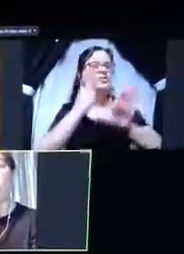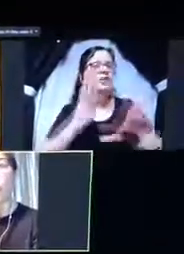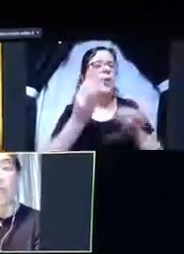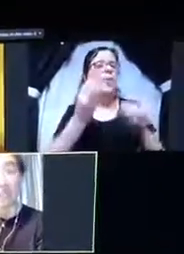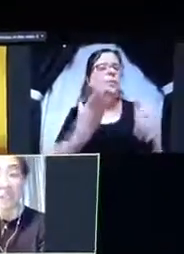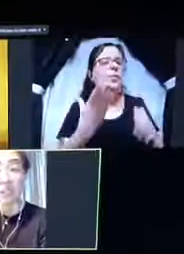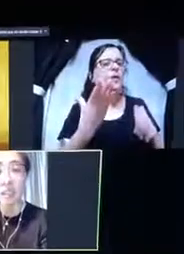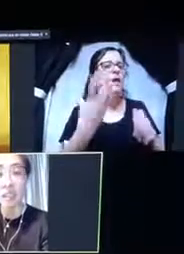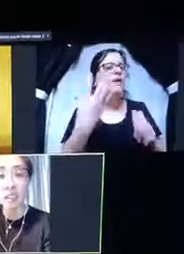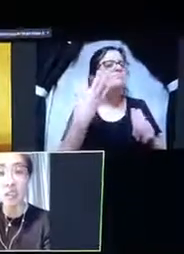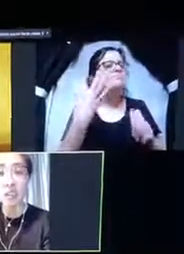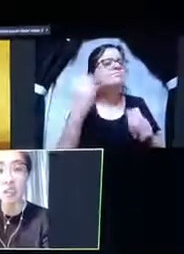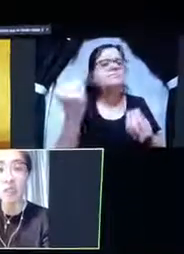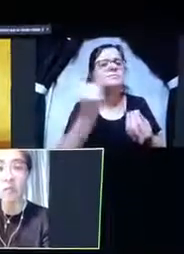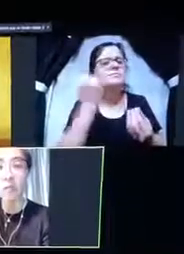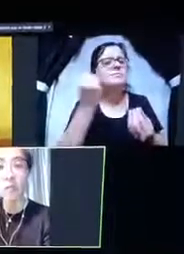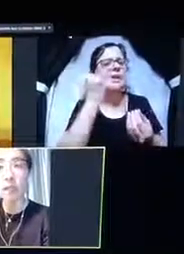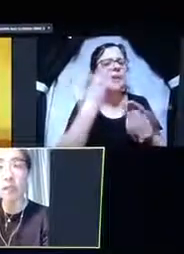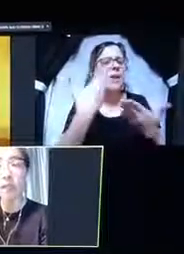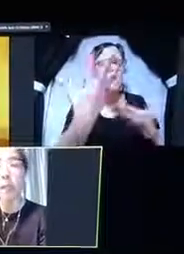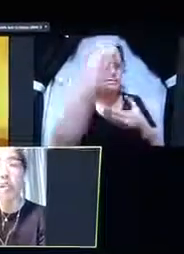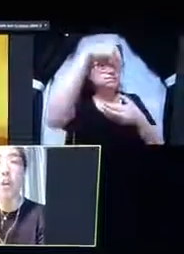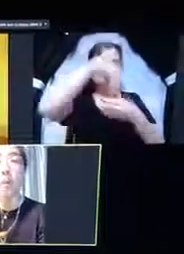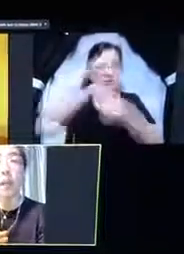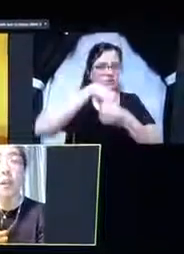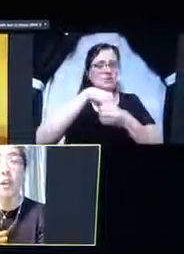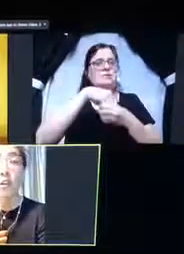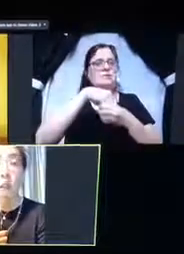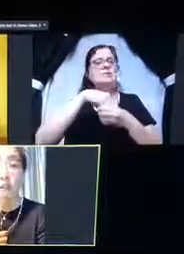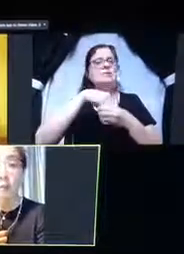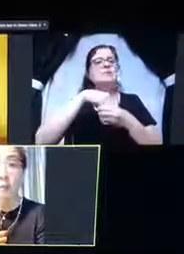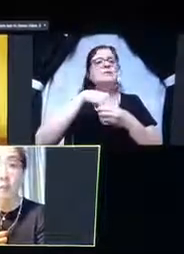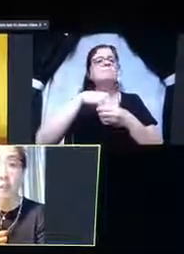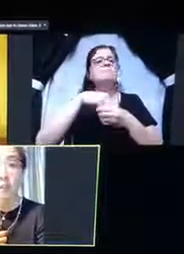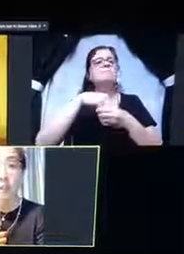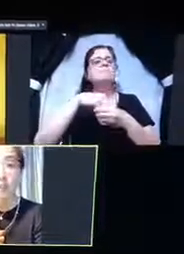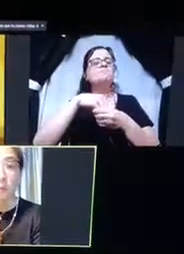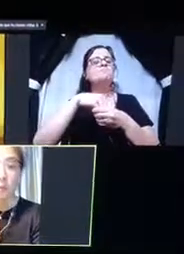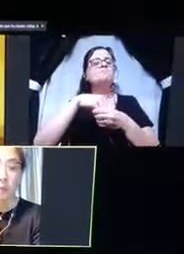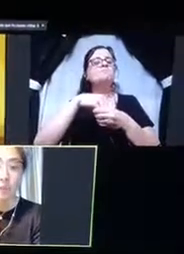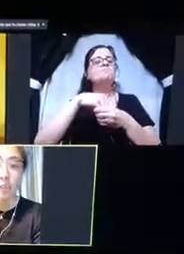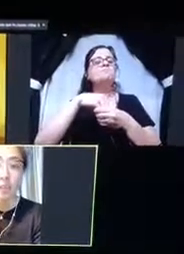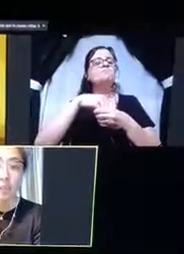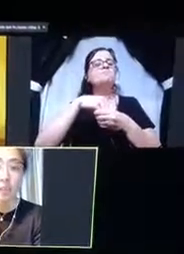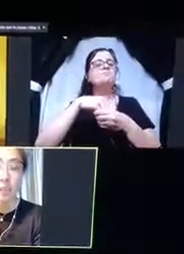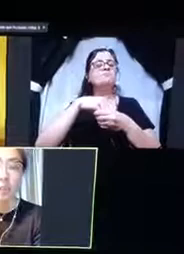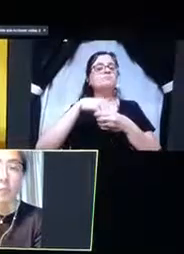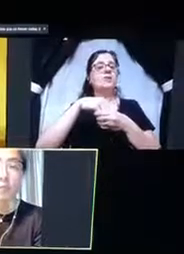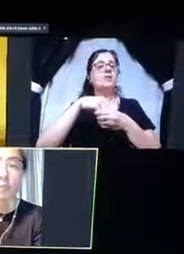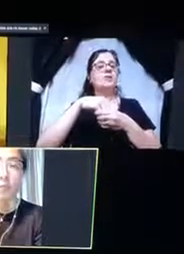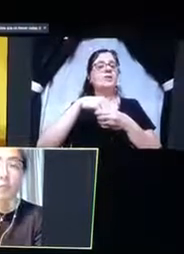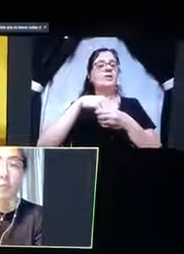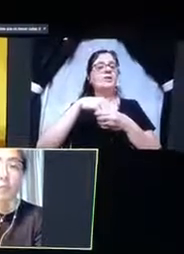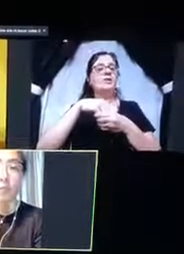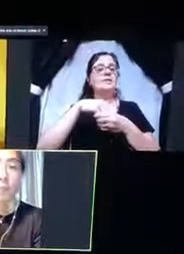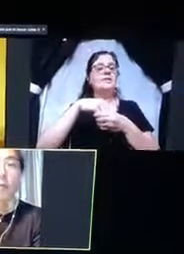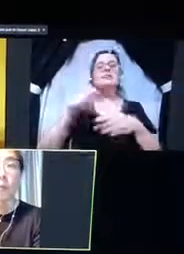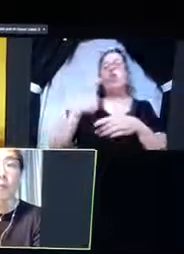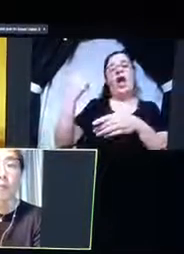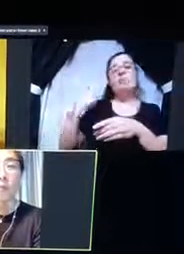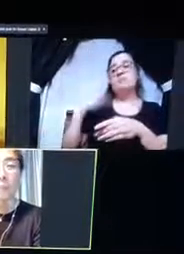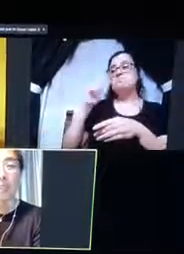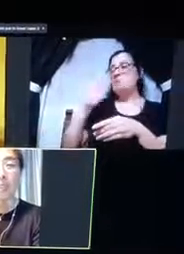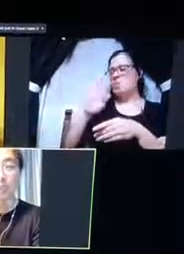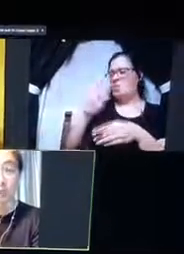también involucrarse chicos con estas dificultades. Yo con Melo no me había dado cuenta, yo me doy cuenta de grande, cuando